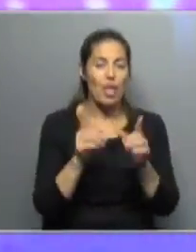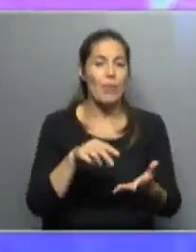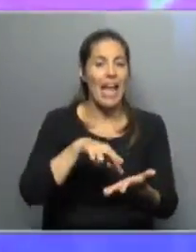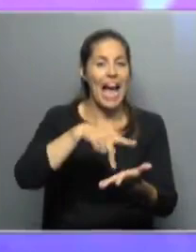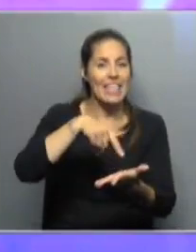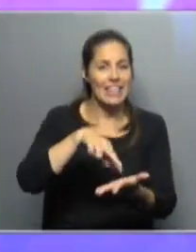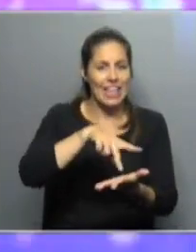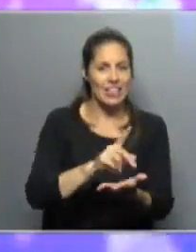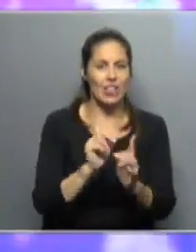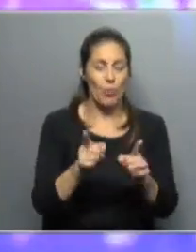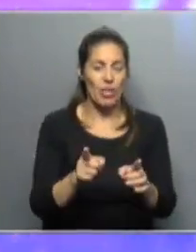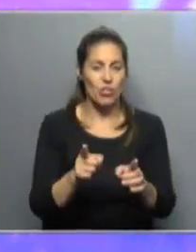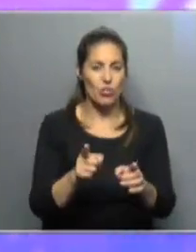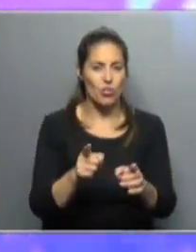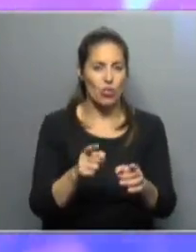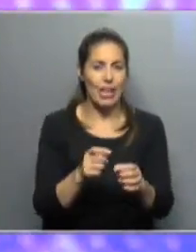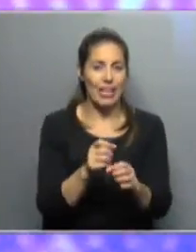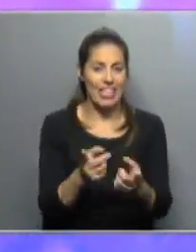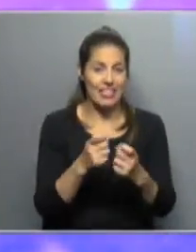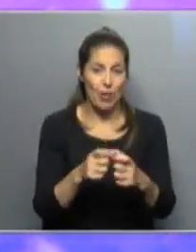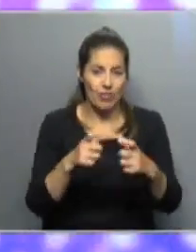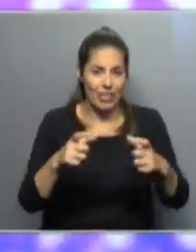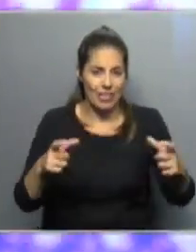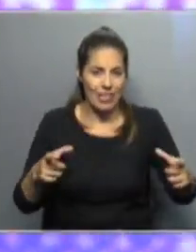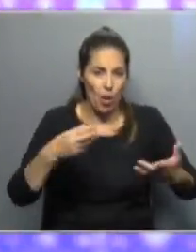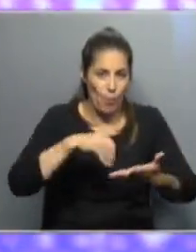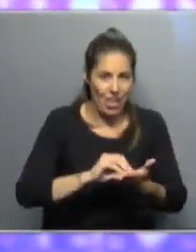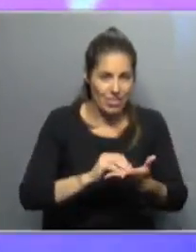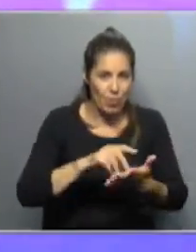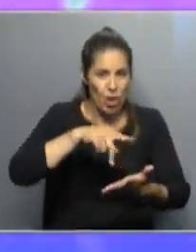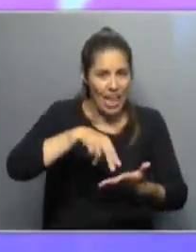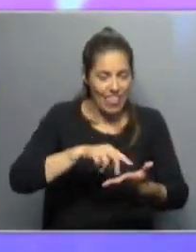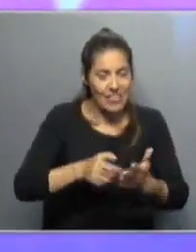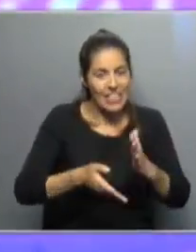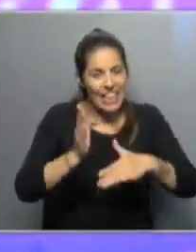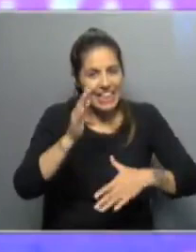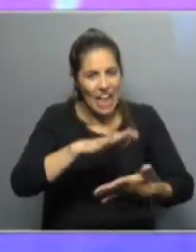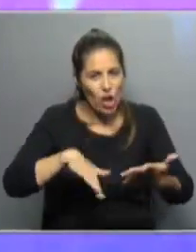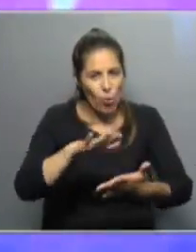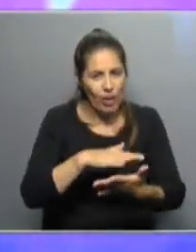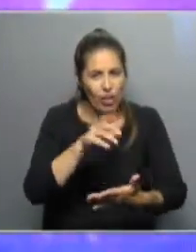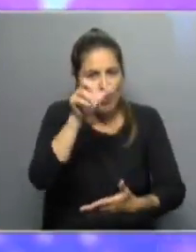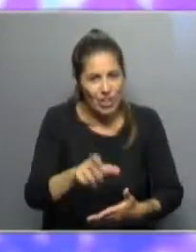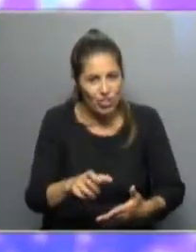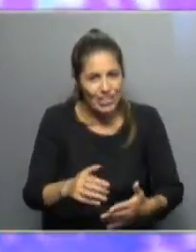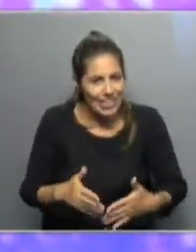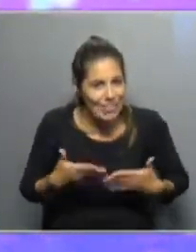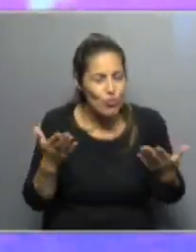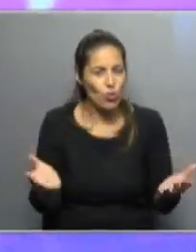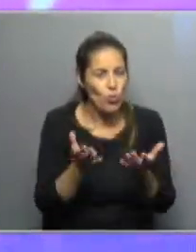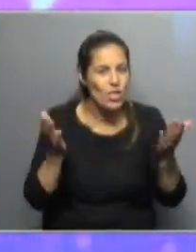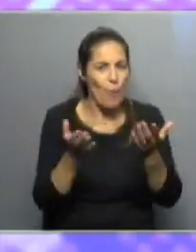son instancias que hay que hacer crecer más todavía, porque la danza tiene que salir más a los barrios, la gente tiene que entusiasmarse con la